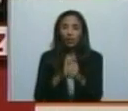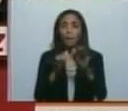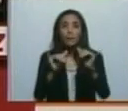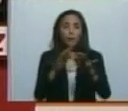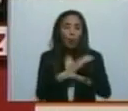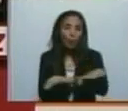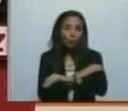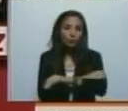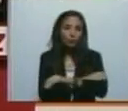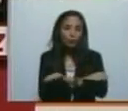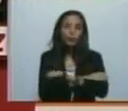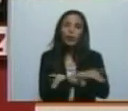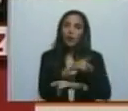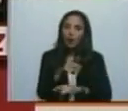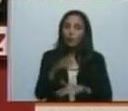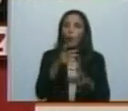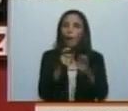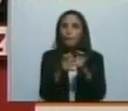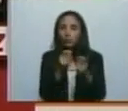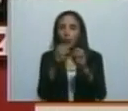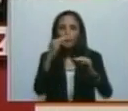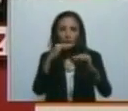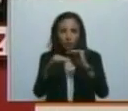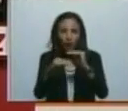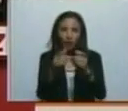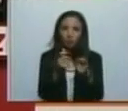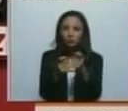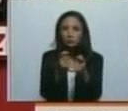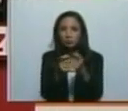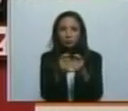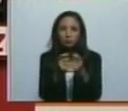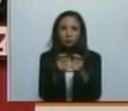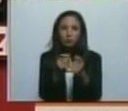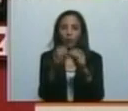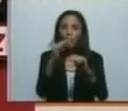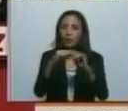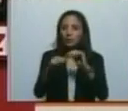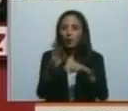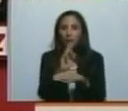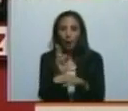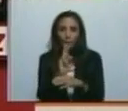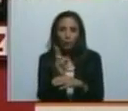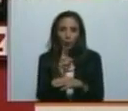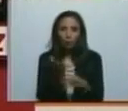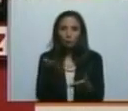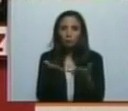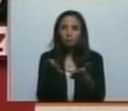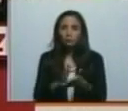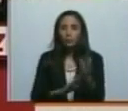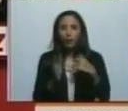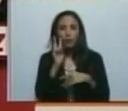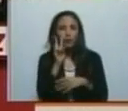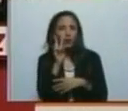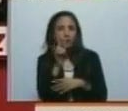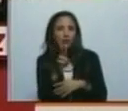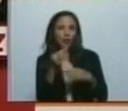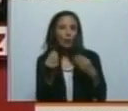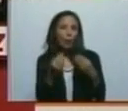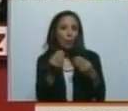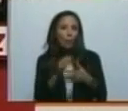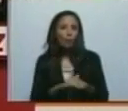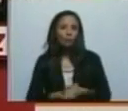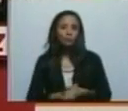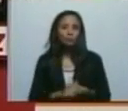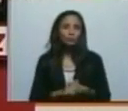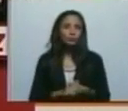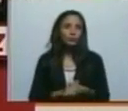porque ese señor estaba mandando mensajes de texto en su momento y él veía el impacto.